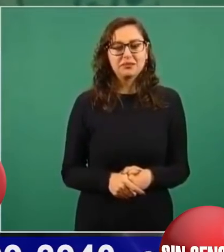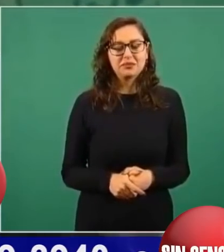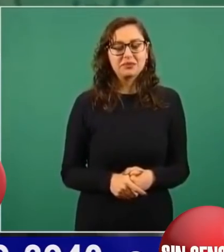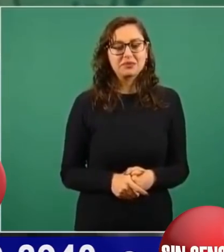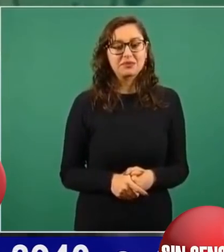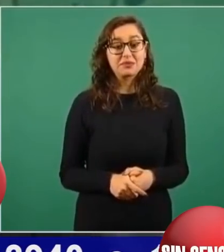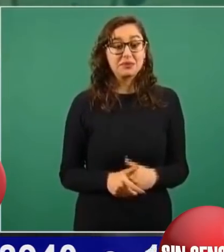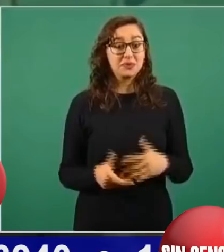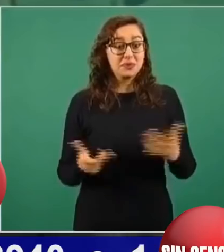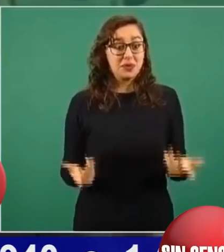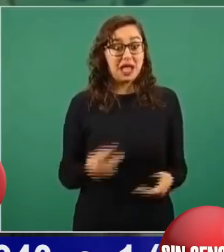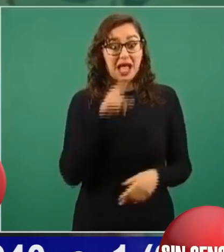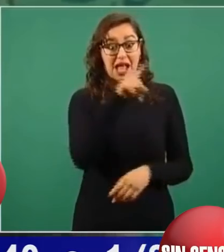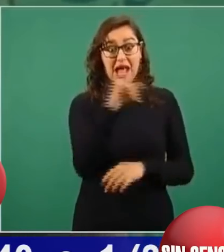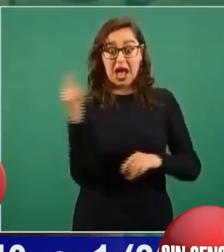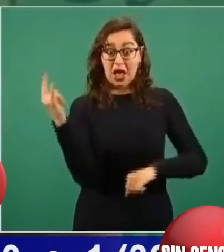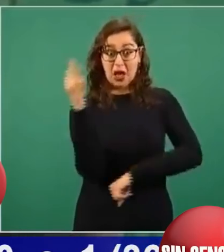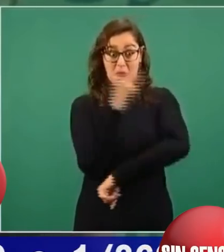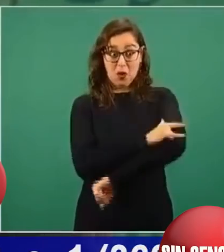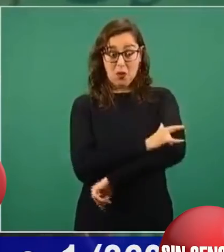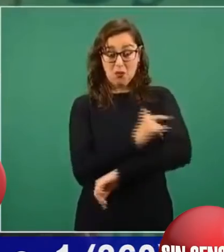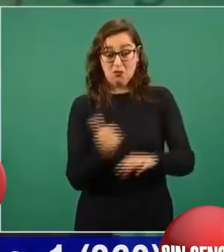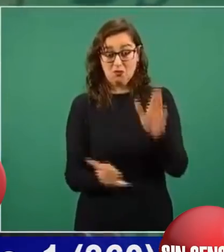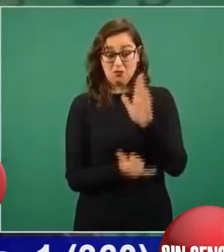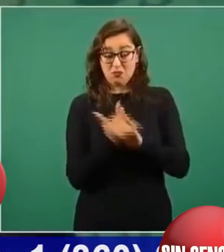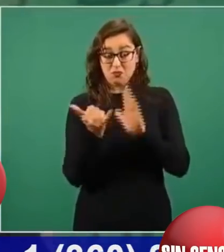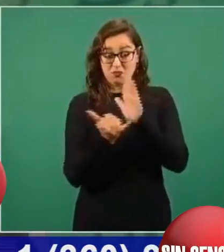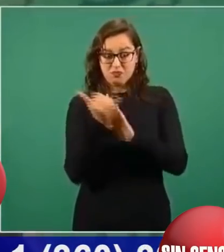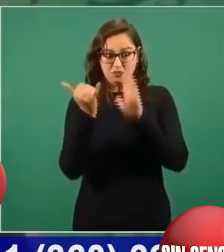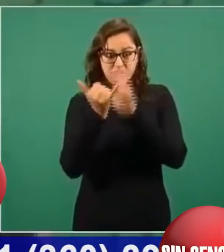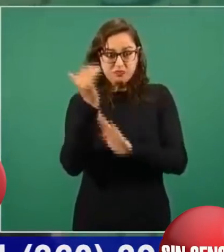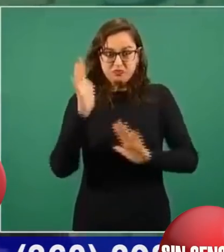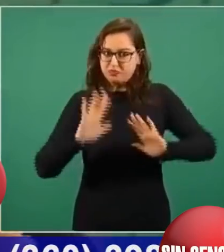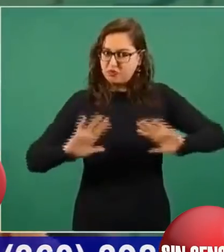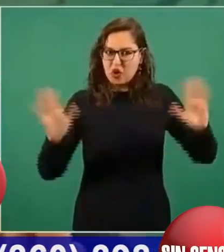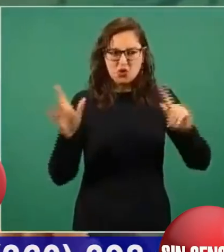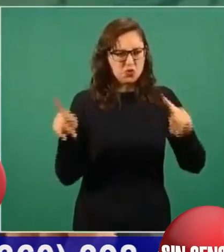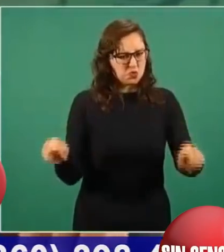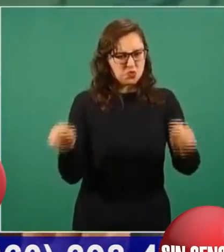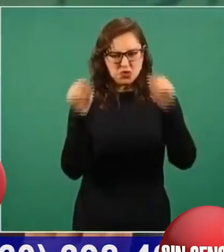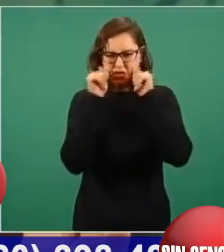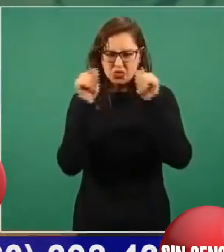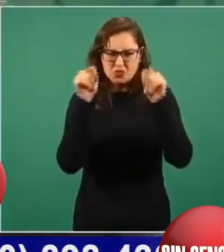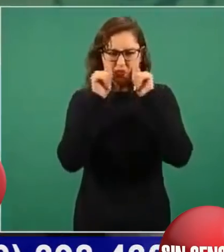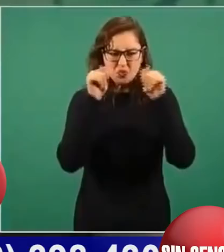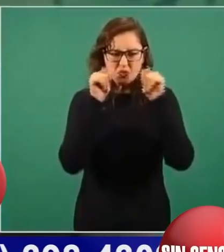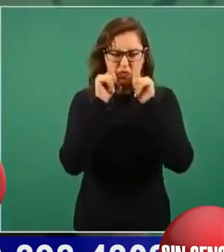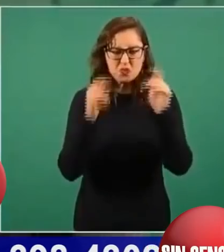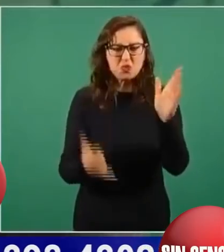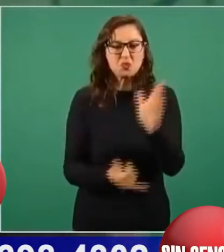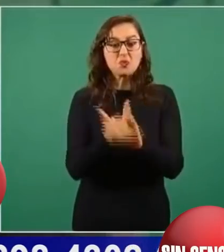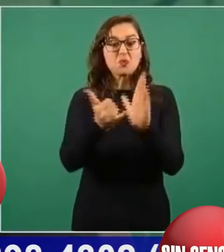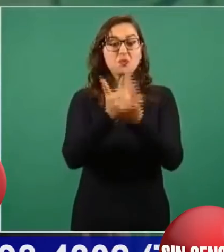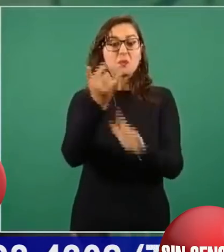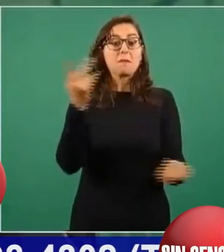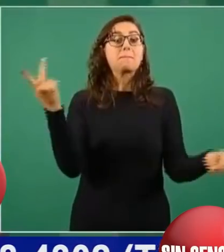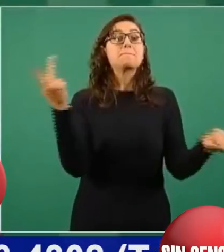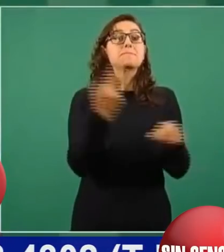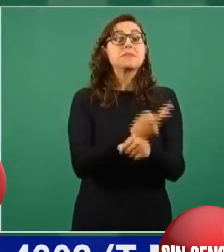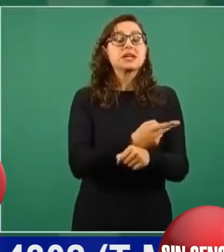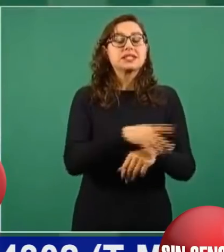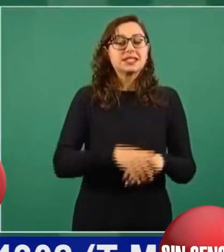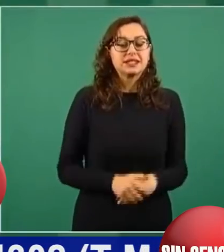Si hacían ese aeropuerto a como saliera, se iban a quedar con los